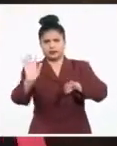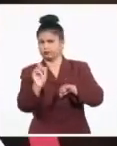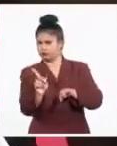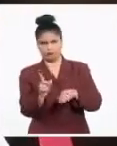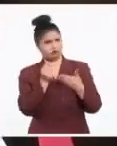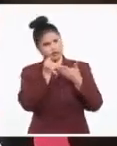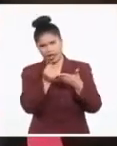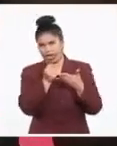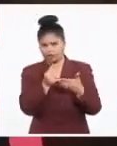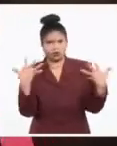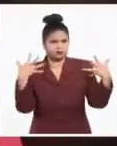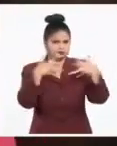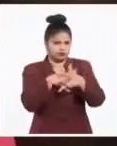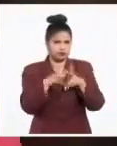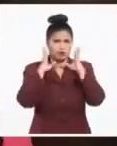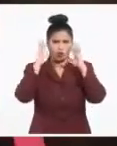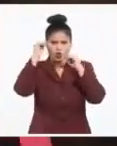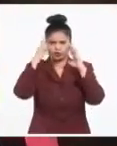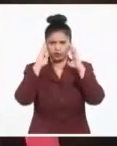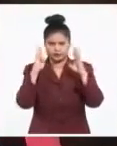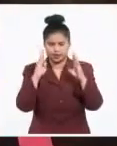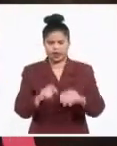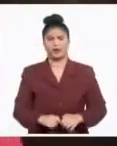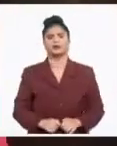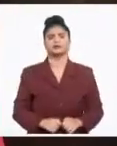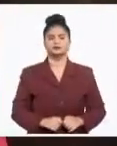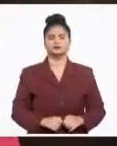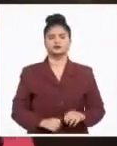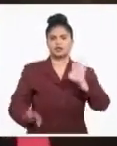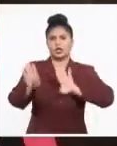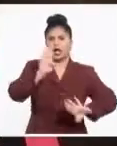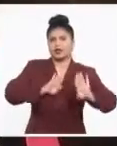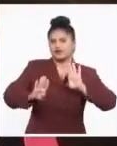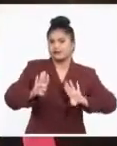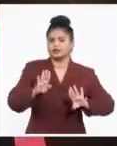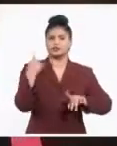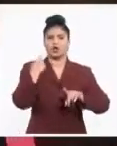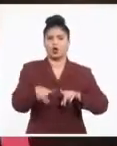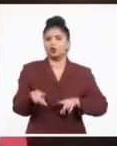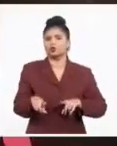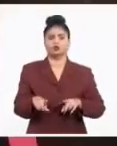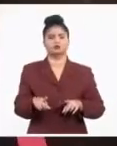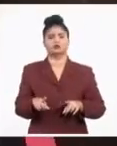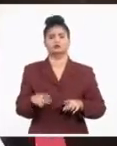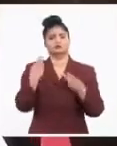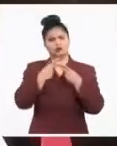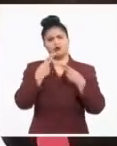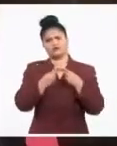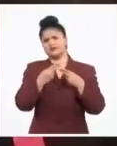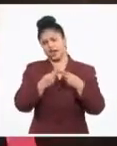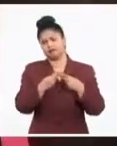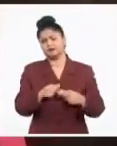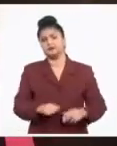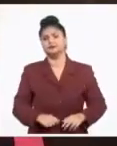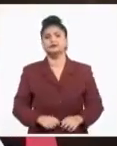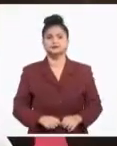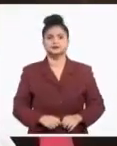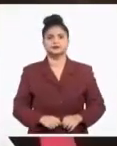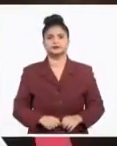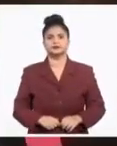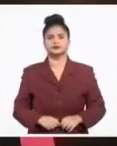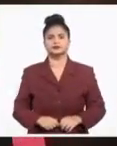súper concentrado desde el primer inning, en la agresividad siempre en el terreno y abrir arriba. Esto es un juego corto, el tiempo